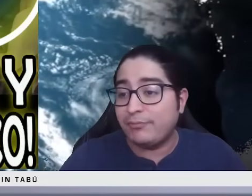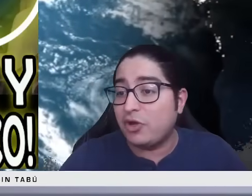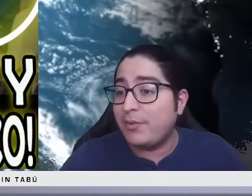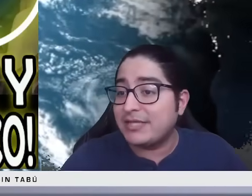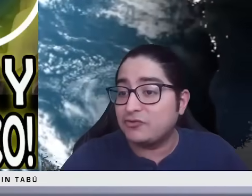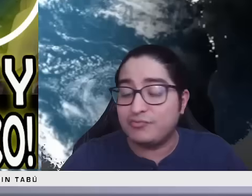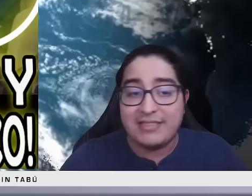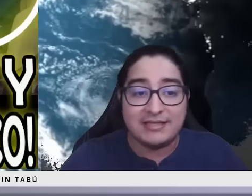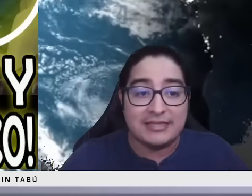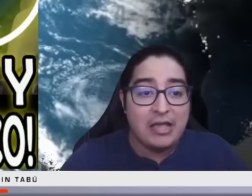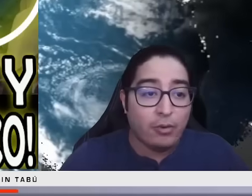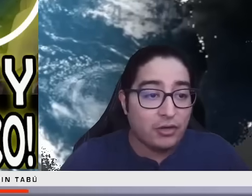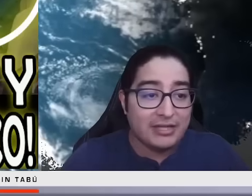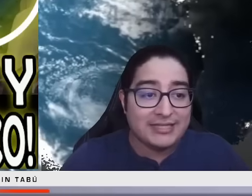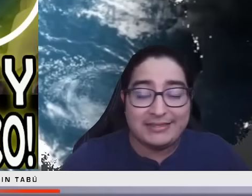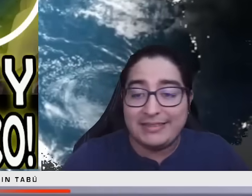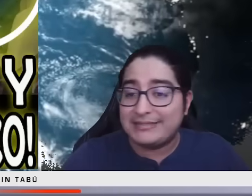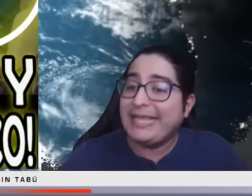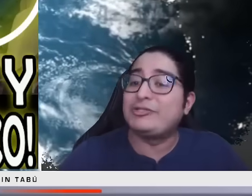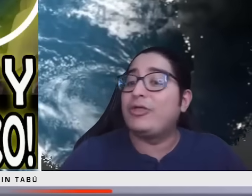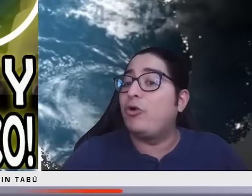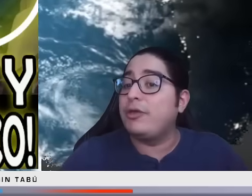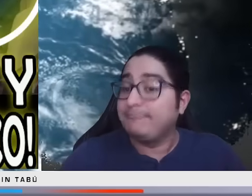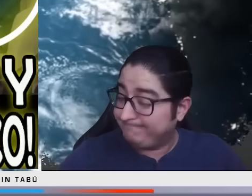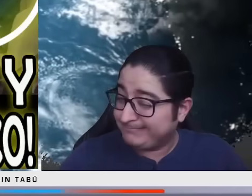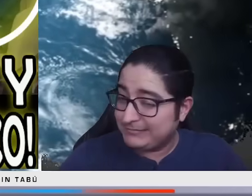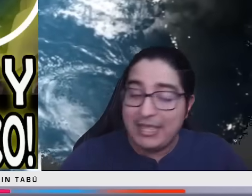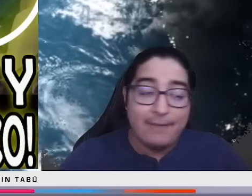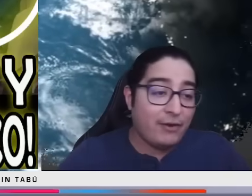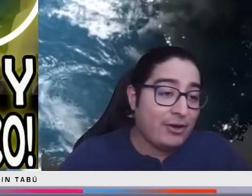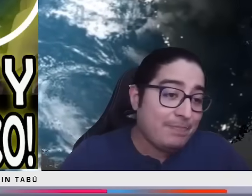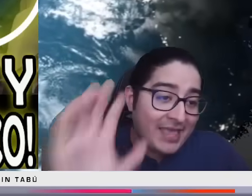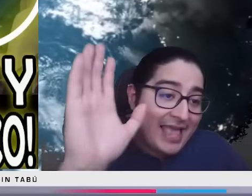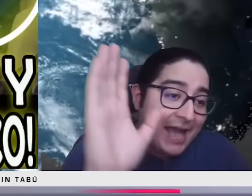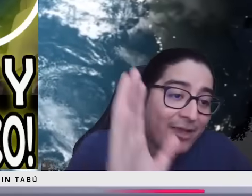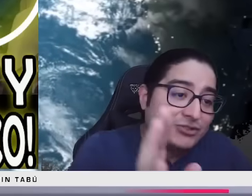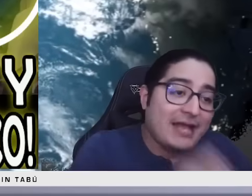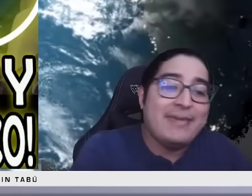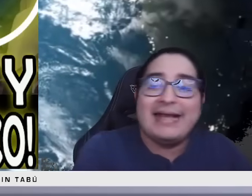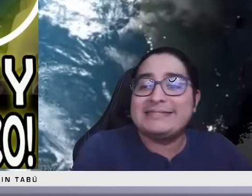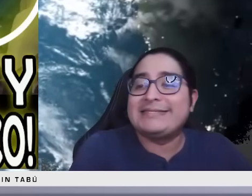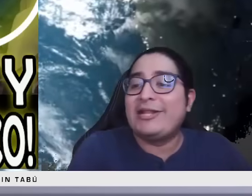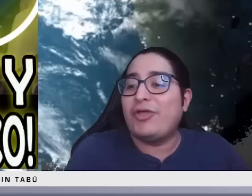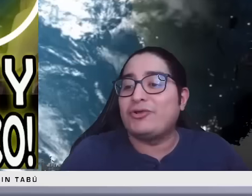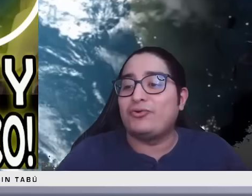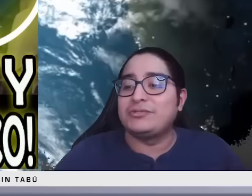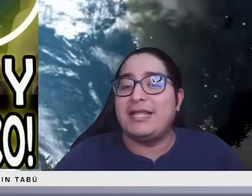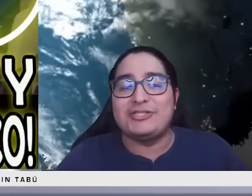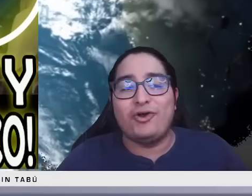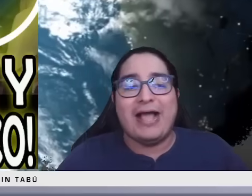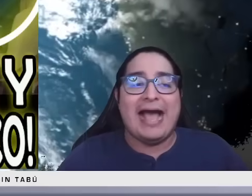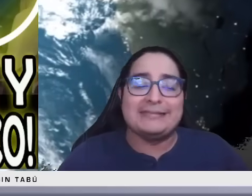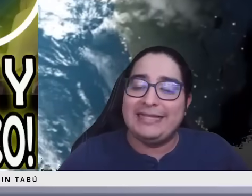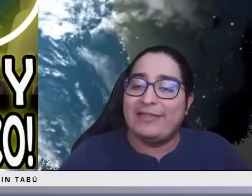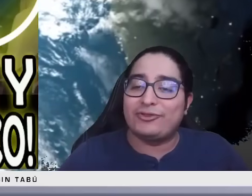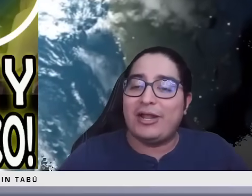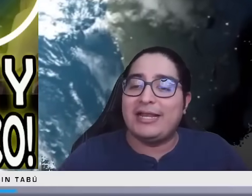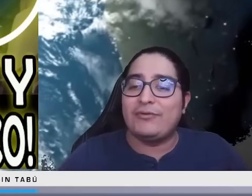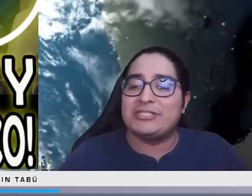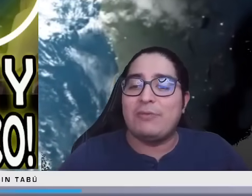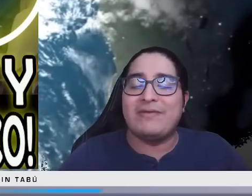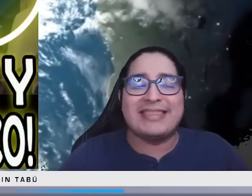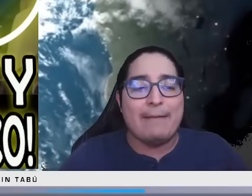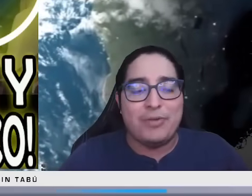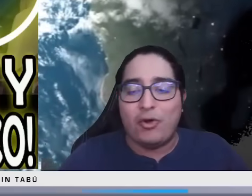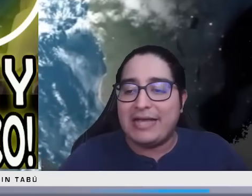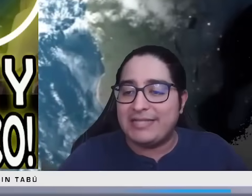cómo en Tesla pueden aumentar sus ventas, porque lo de las gelatinas es lo de hoy. Pero bueno, amigos, amigas, se lo dejo a su consideración. Así la doctora